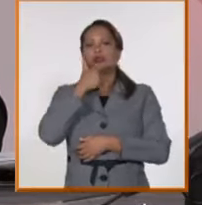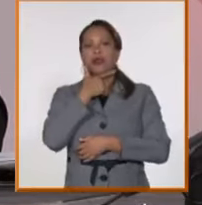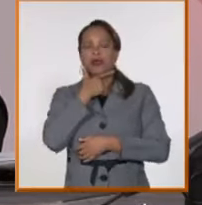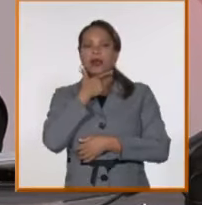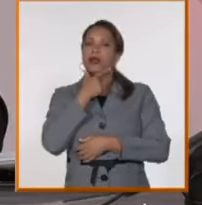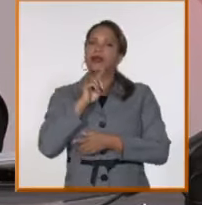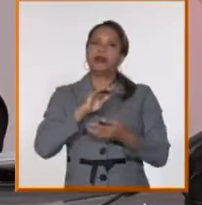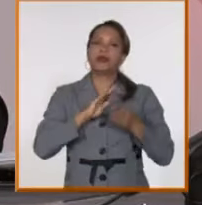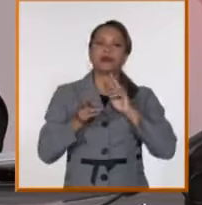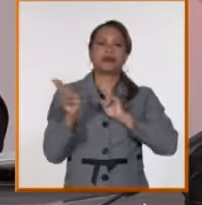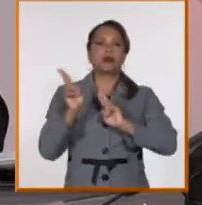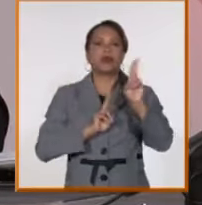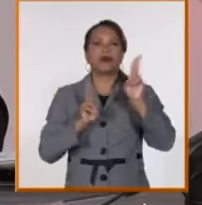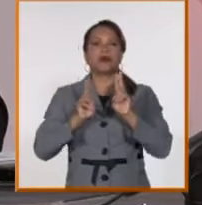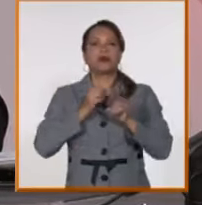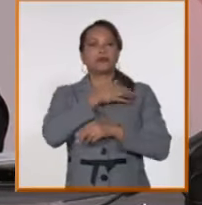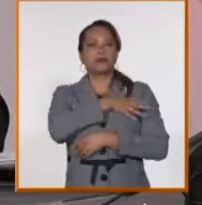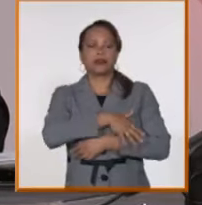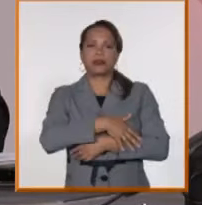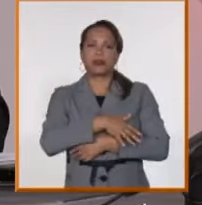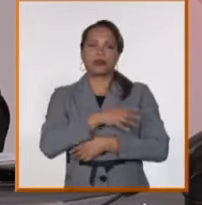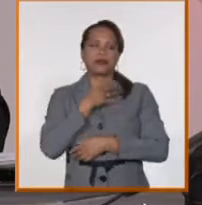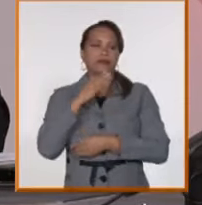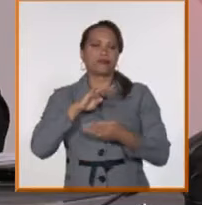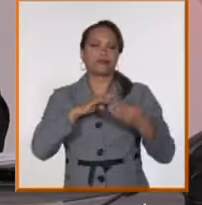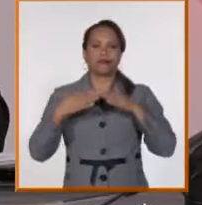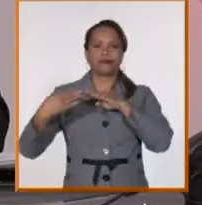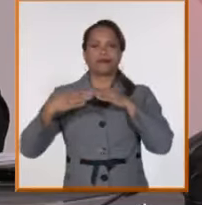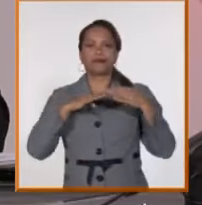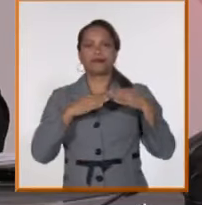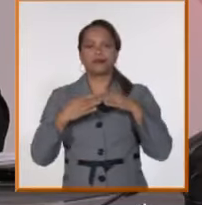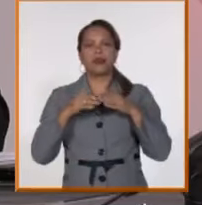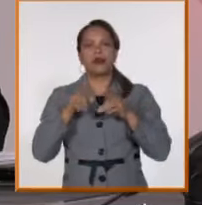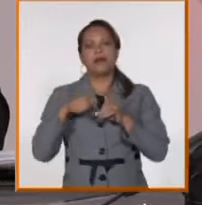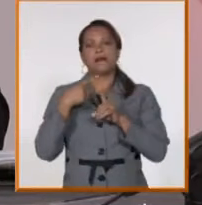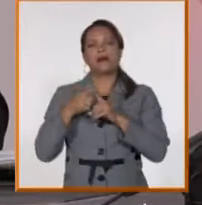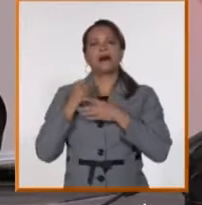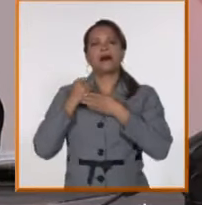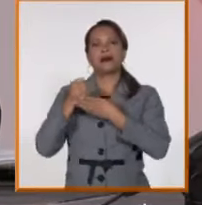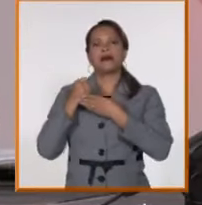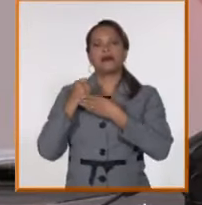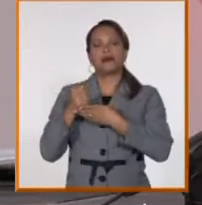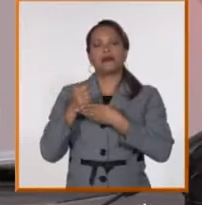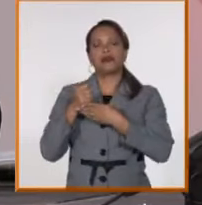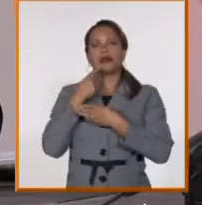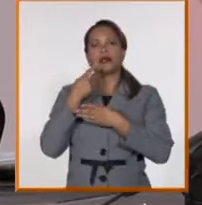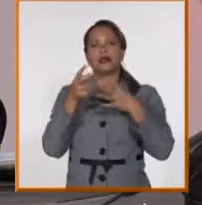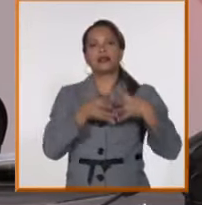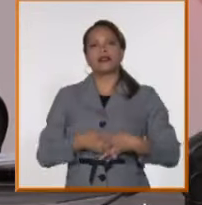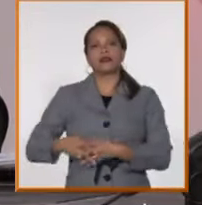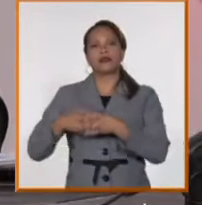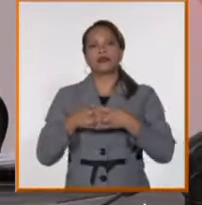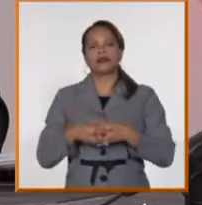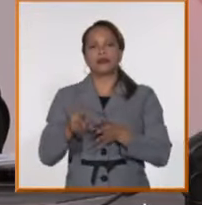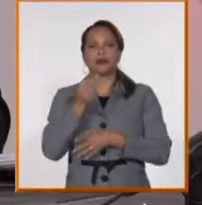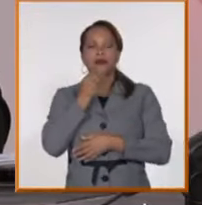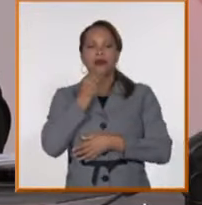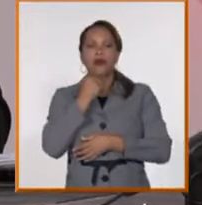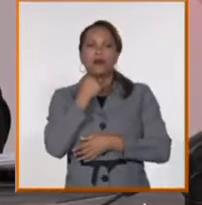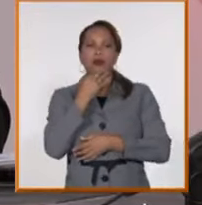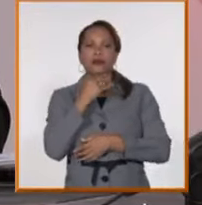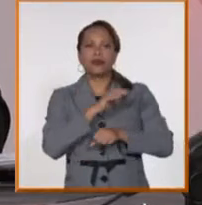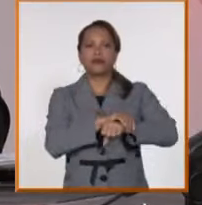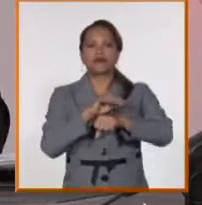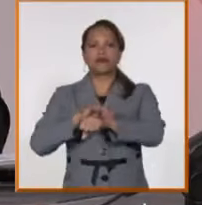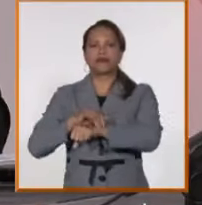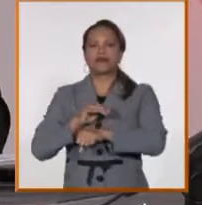genocidio de los palestinos y el apoyo que Estados Unidos brinda al gobierno de Israel la policía habría detenido a varias personas